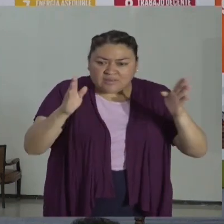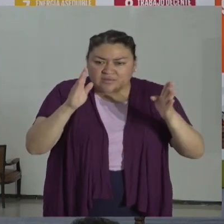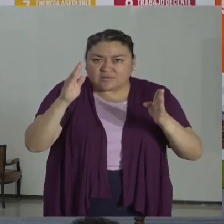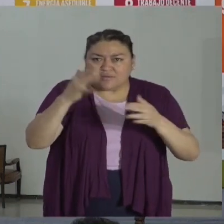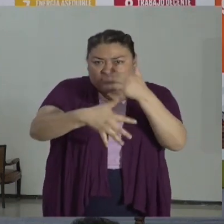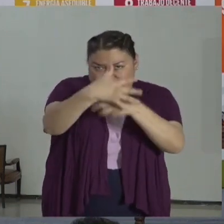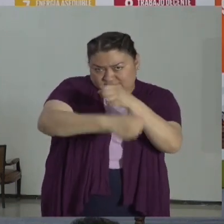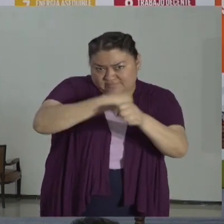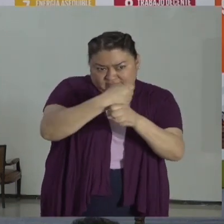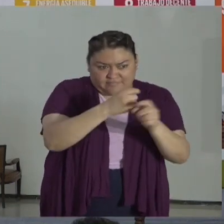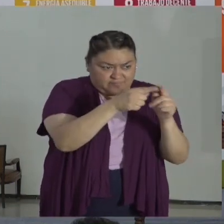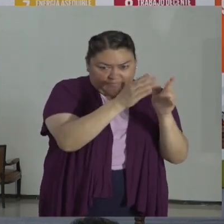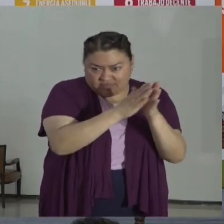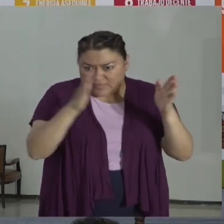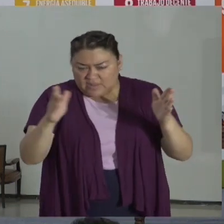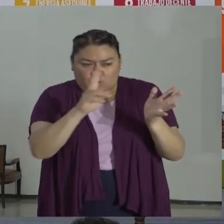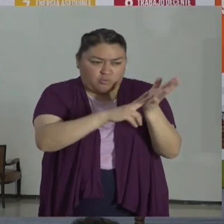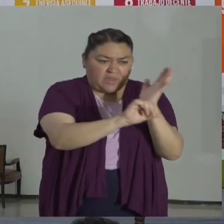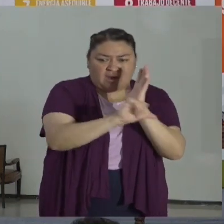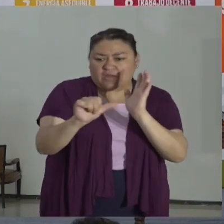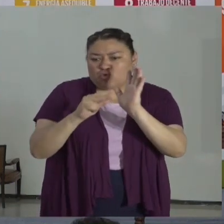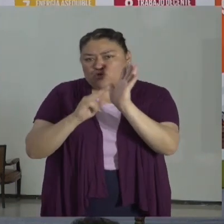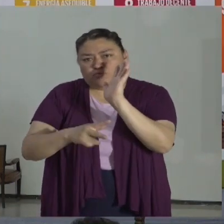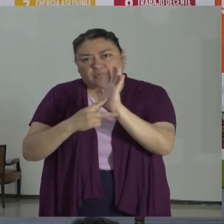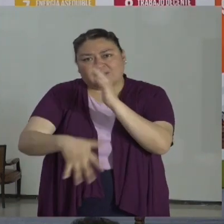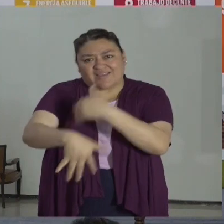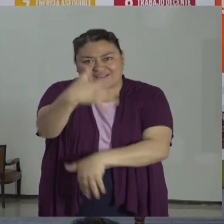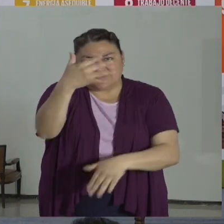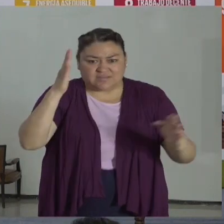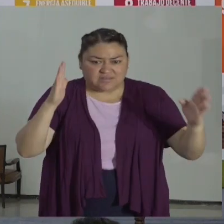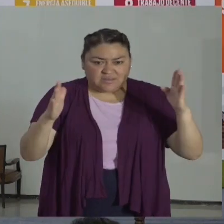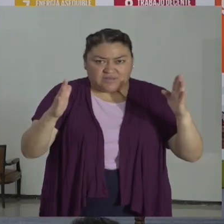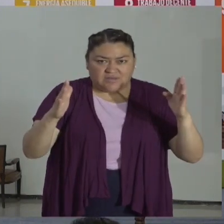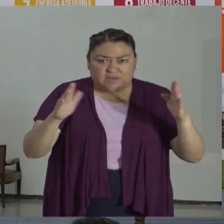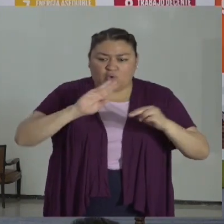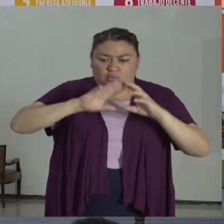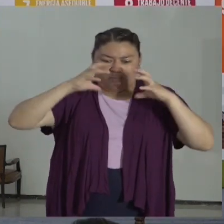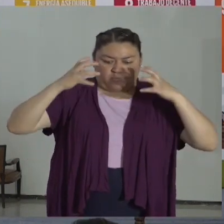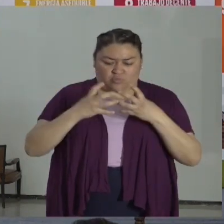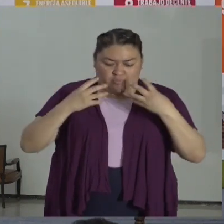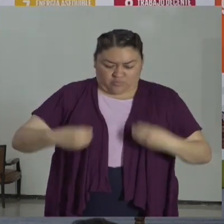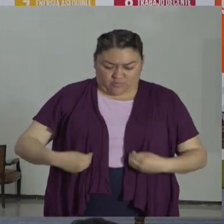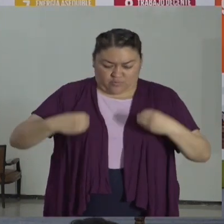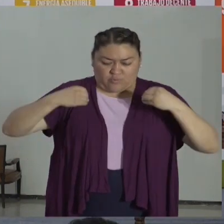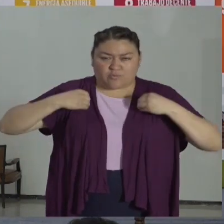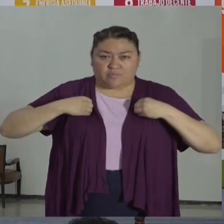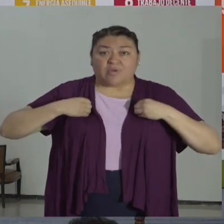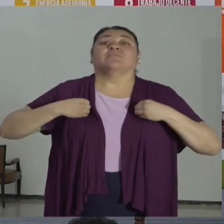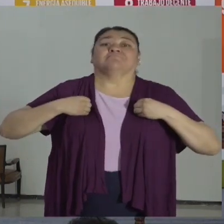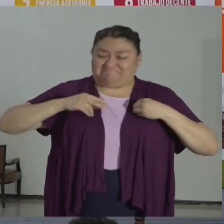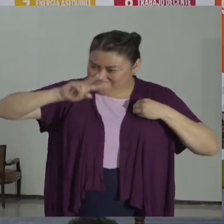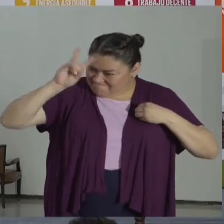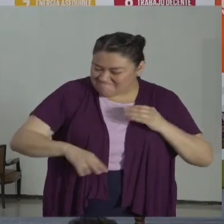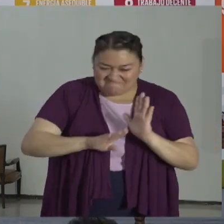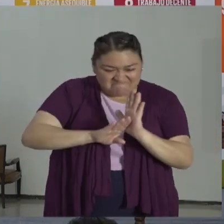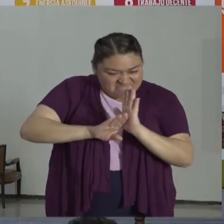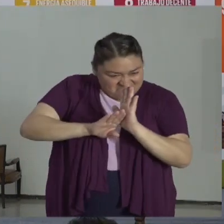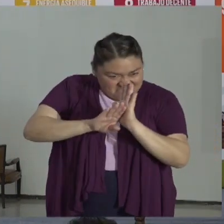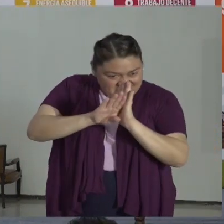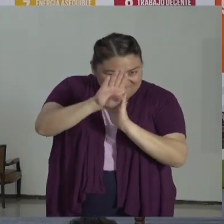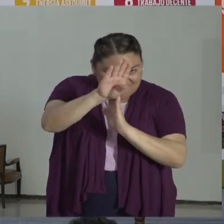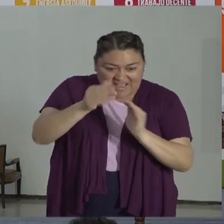oficial regional en la División de Programas Regionales del Buró para América Latina y el Caribe en el